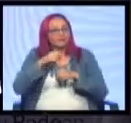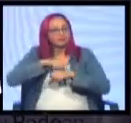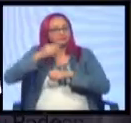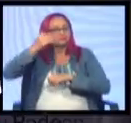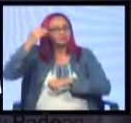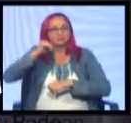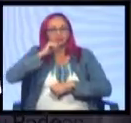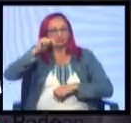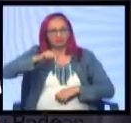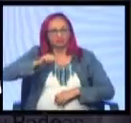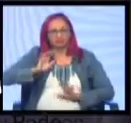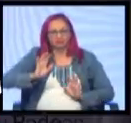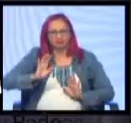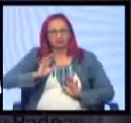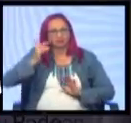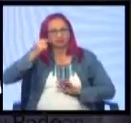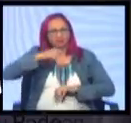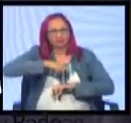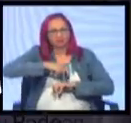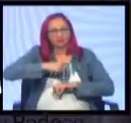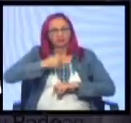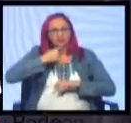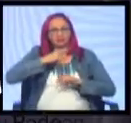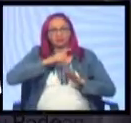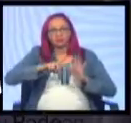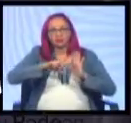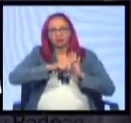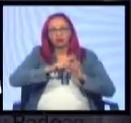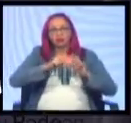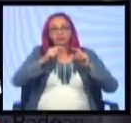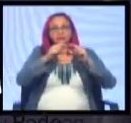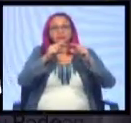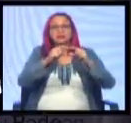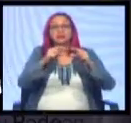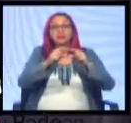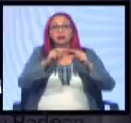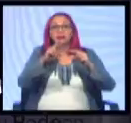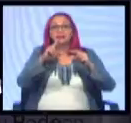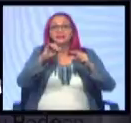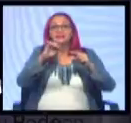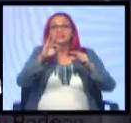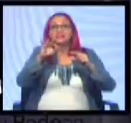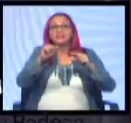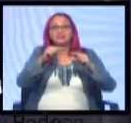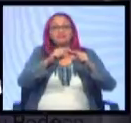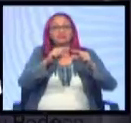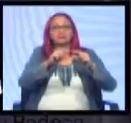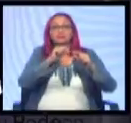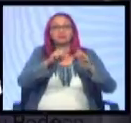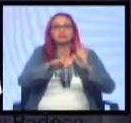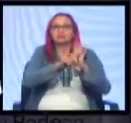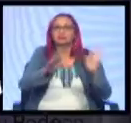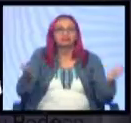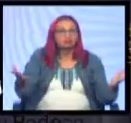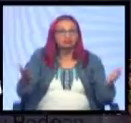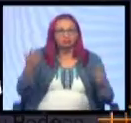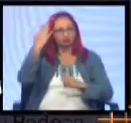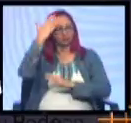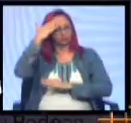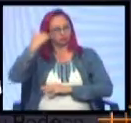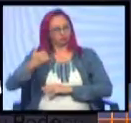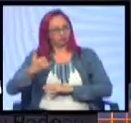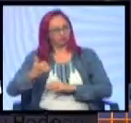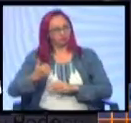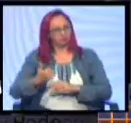no es hoy, hace mucho tiempo se dijo, es ilegal las rifas. Es ilegal hacer este tipo de cosas. ¿Por qué